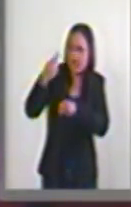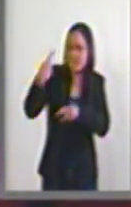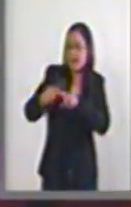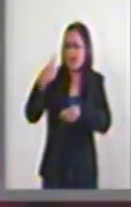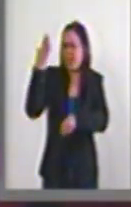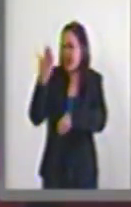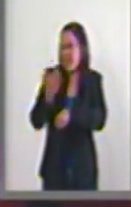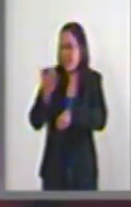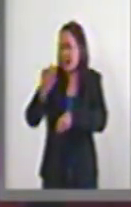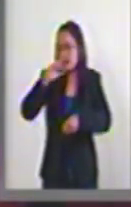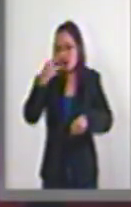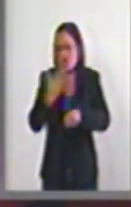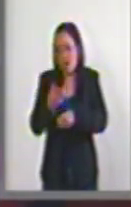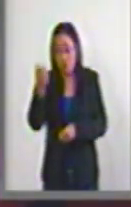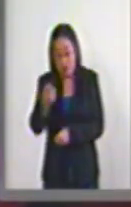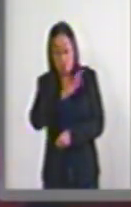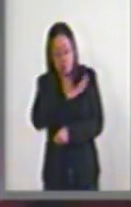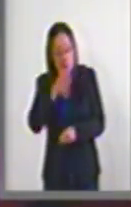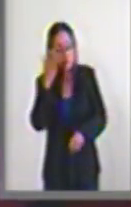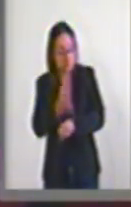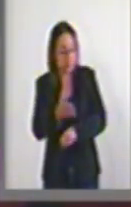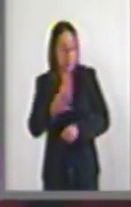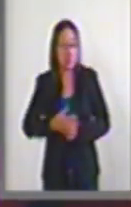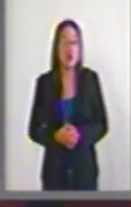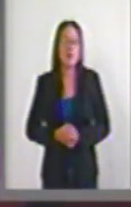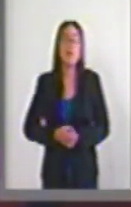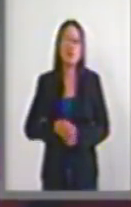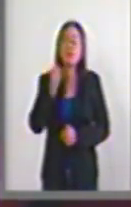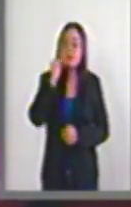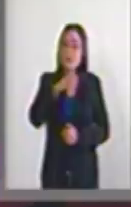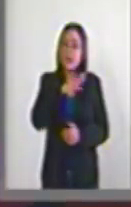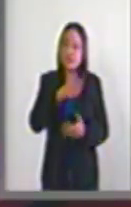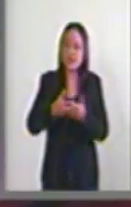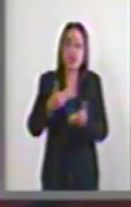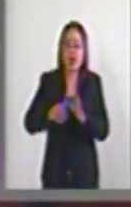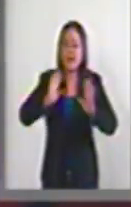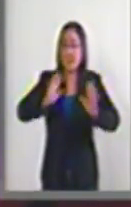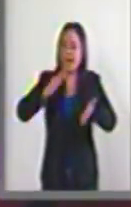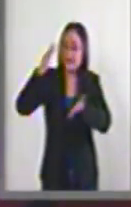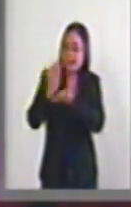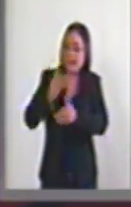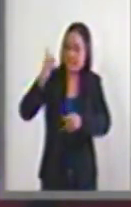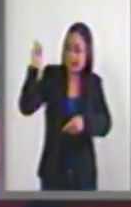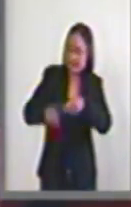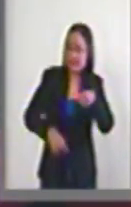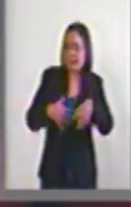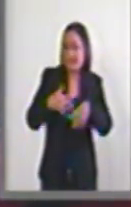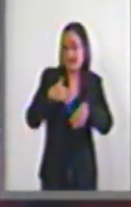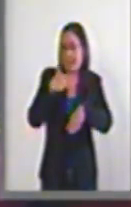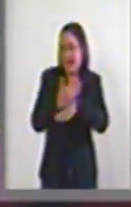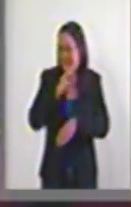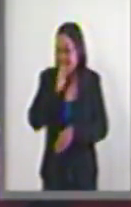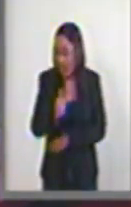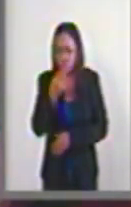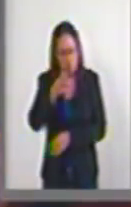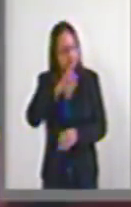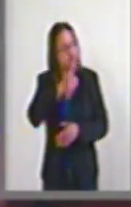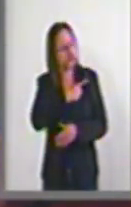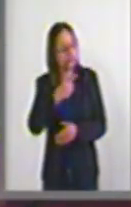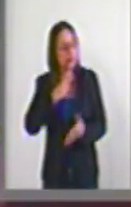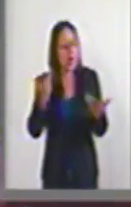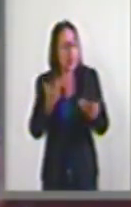aquel que actúe en perjuicio del bien común. Es momento de poner un alto a la impunidad y comenzar a construir